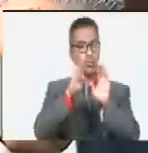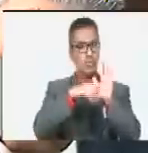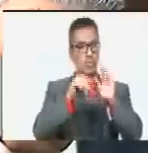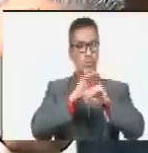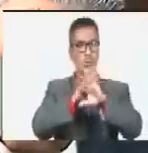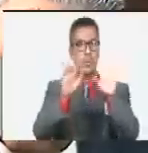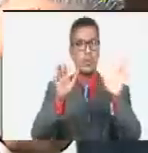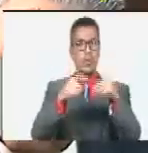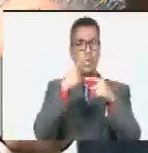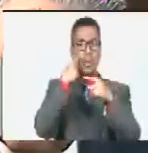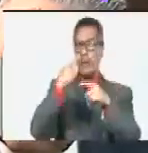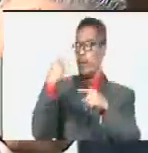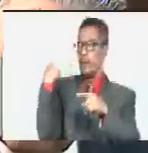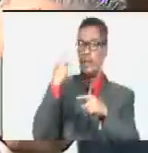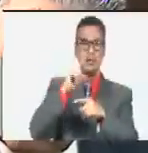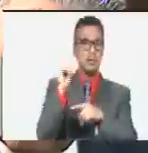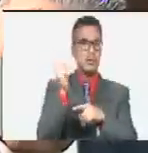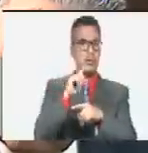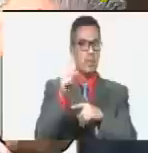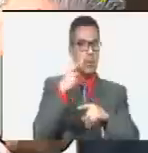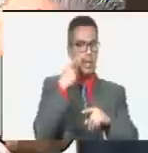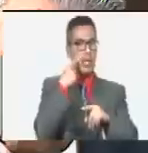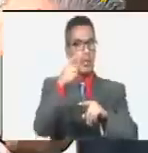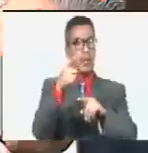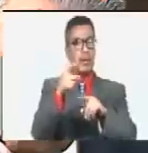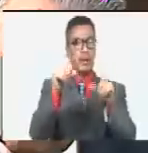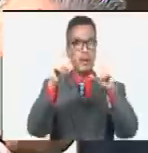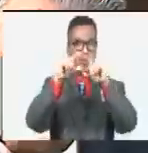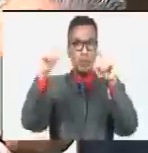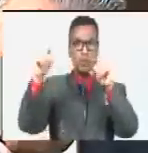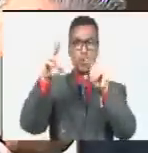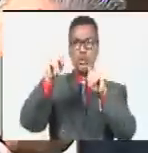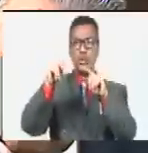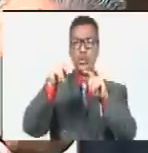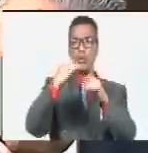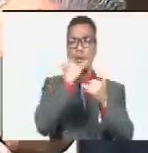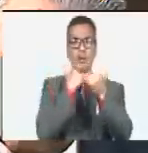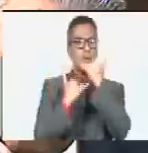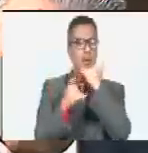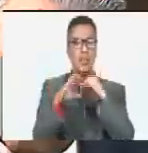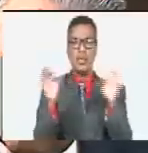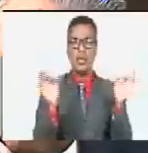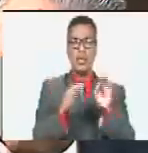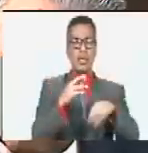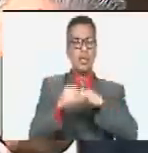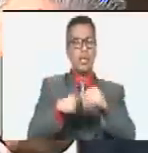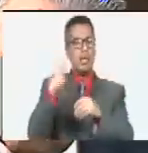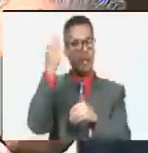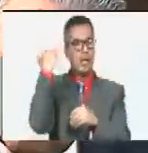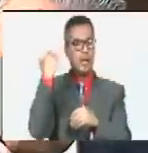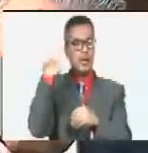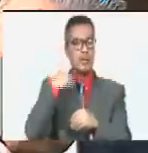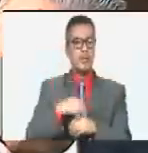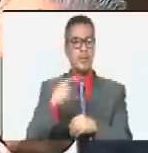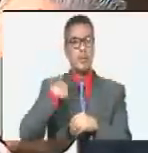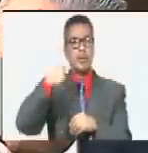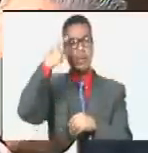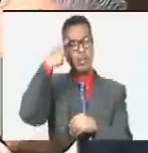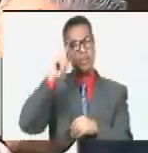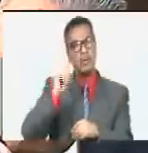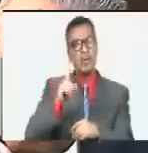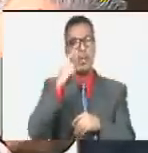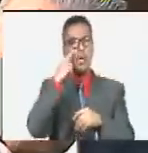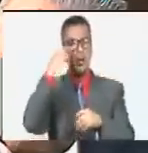retrovisor. Que veamos el retrovisor para no cometer los errores que hayamos cometido en el pasado, pero que tengamos una estrategia